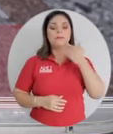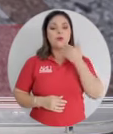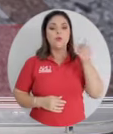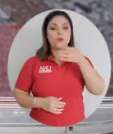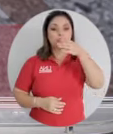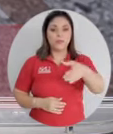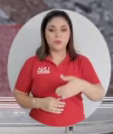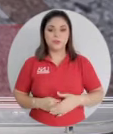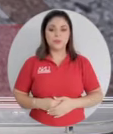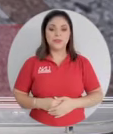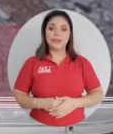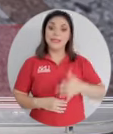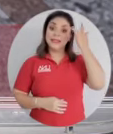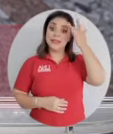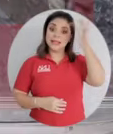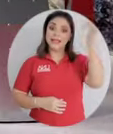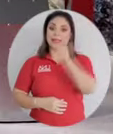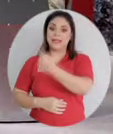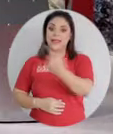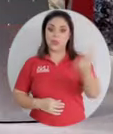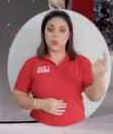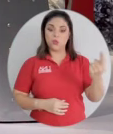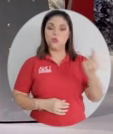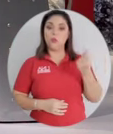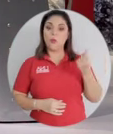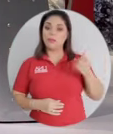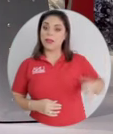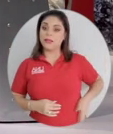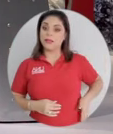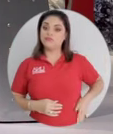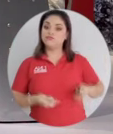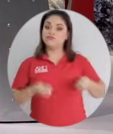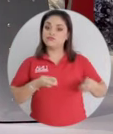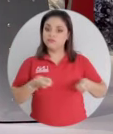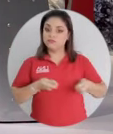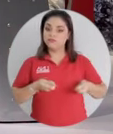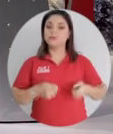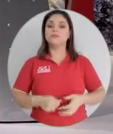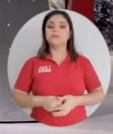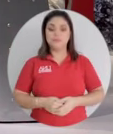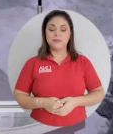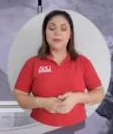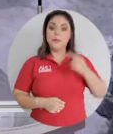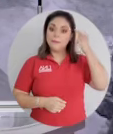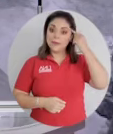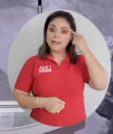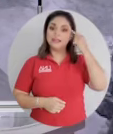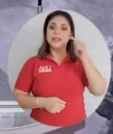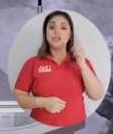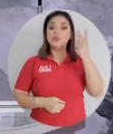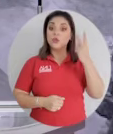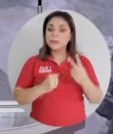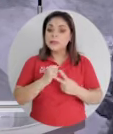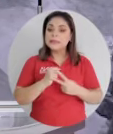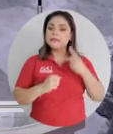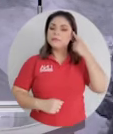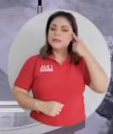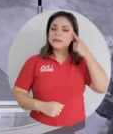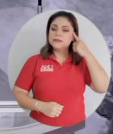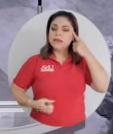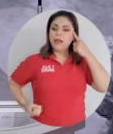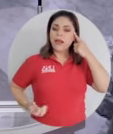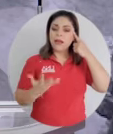consejera. Sí, la prudencia está en las manos de cada quien, en el bolsillo de cada quien. Realmente pensémoslo dos veces antes de